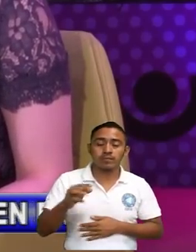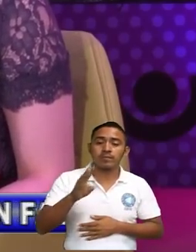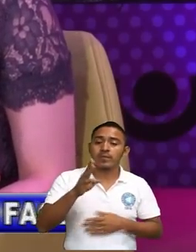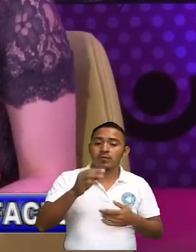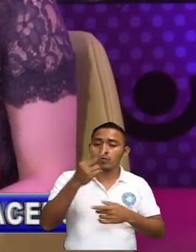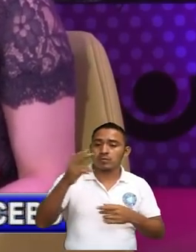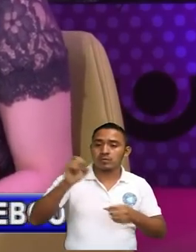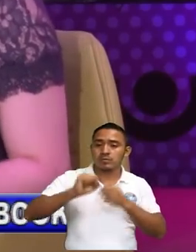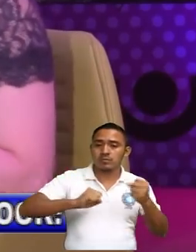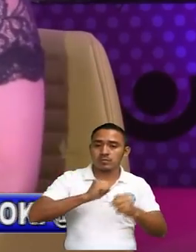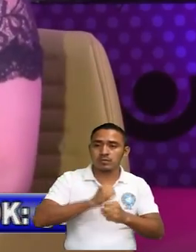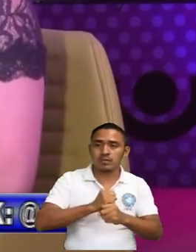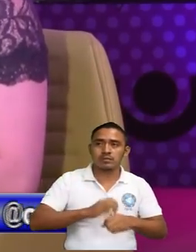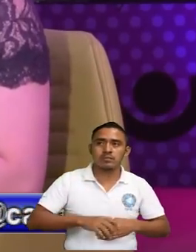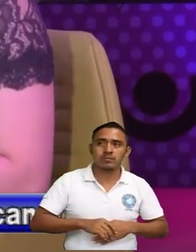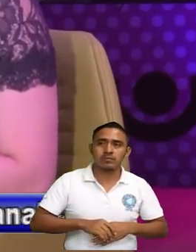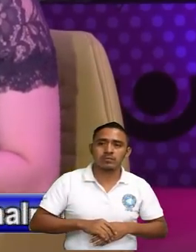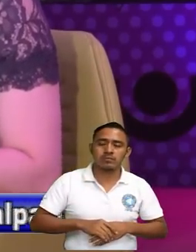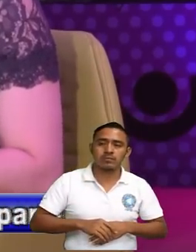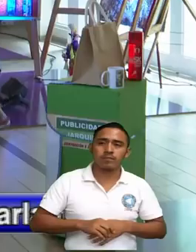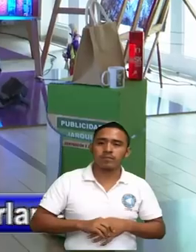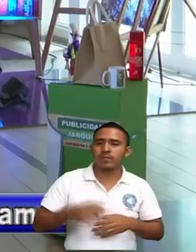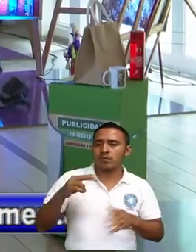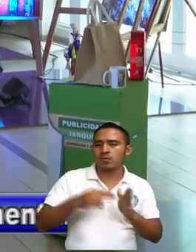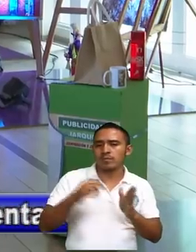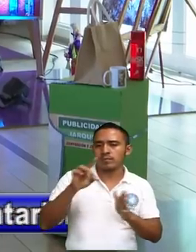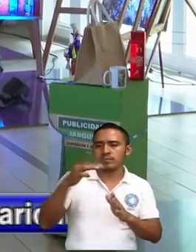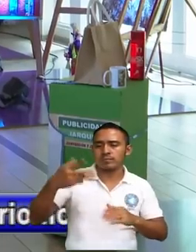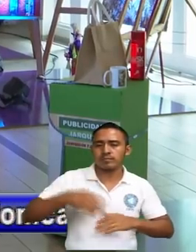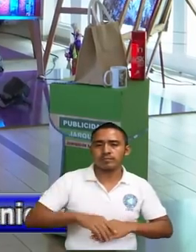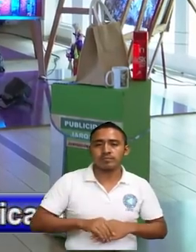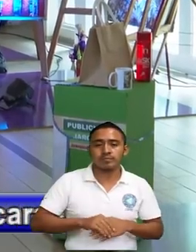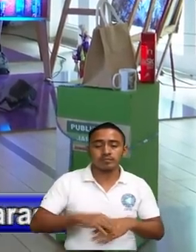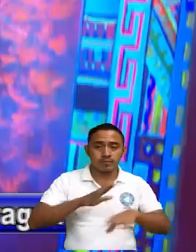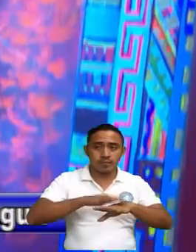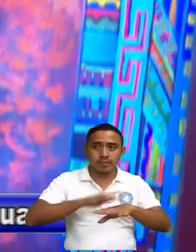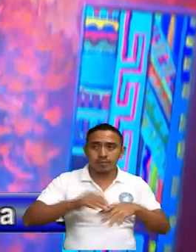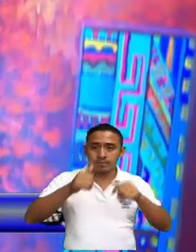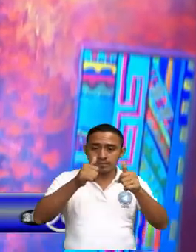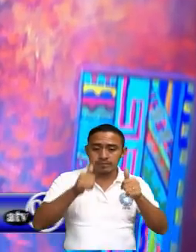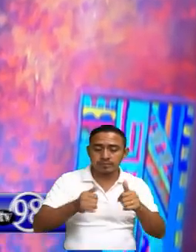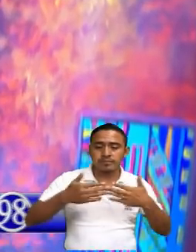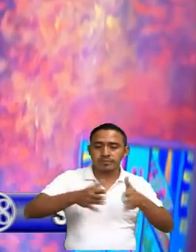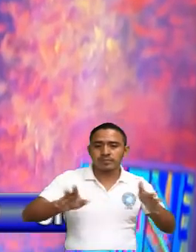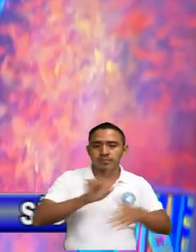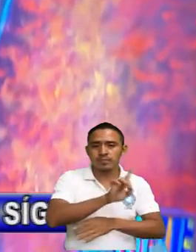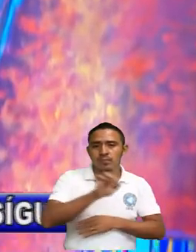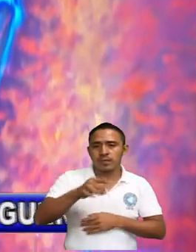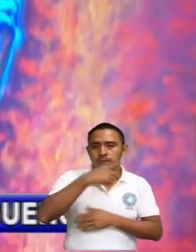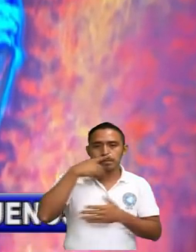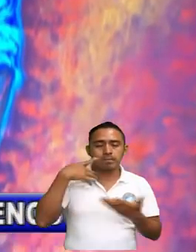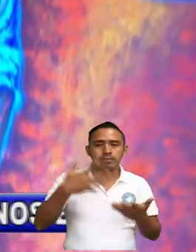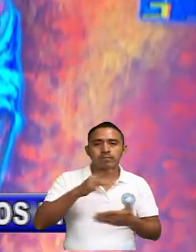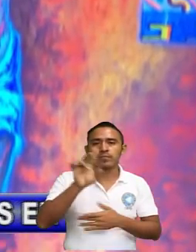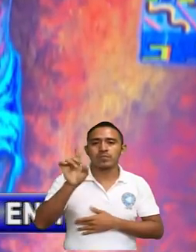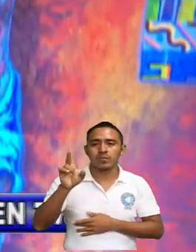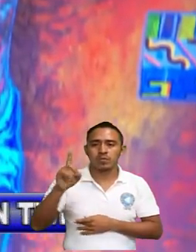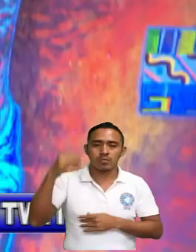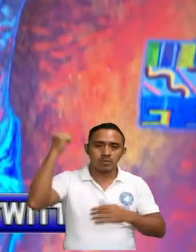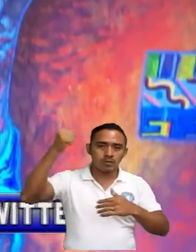nos inspira, Nicaragua Diseña 2019. La convocatoria estará abierta del 11 de junio al 12 de